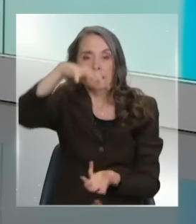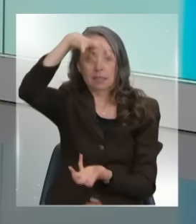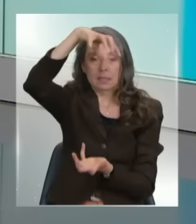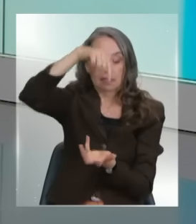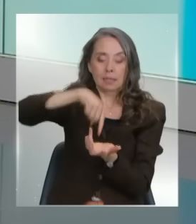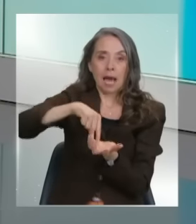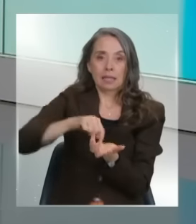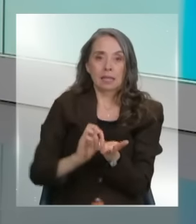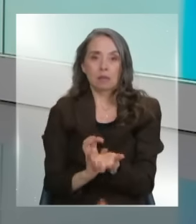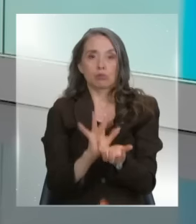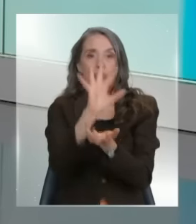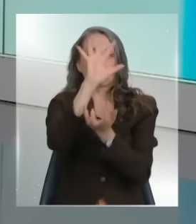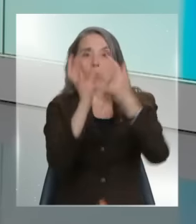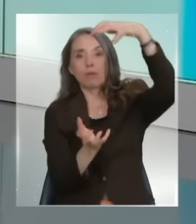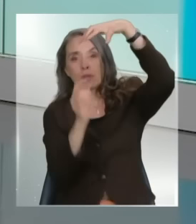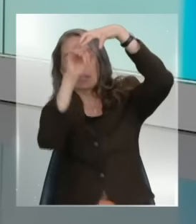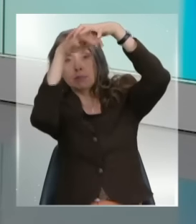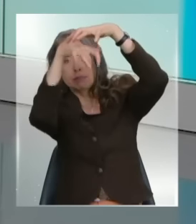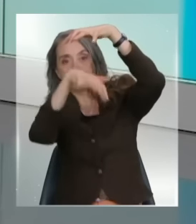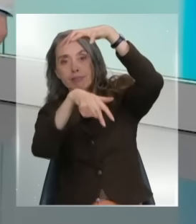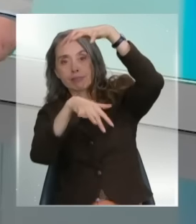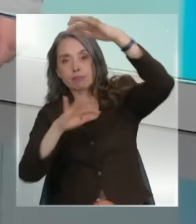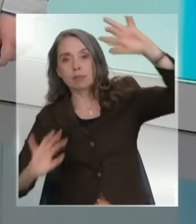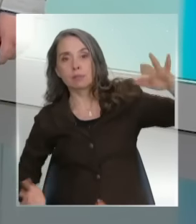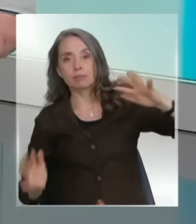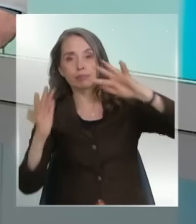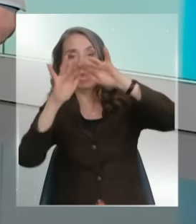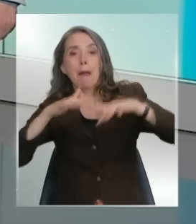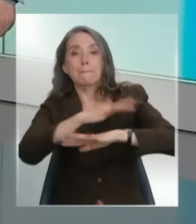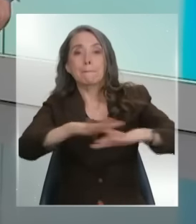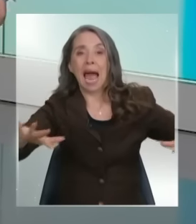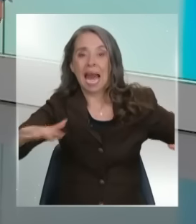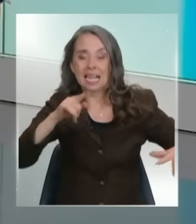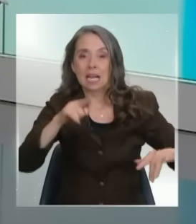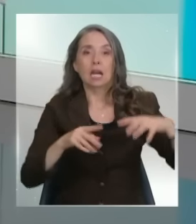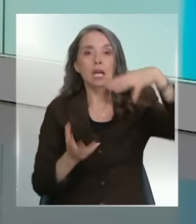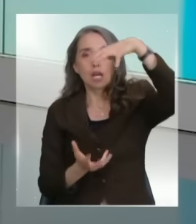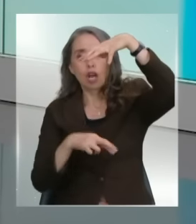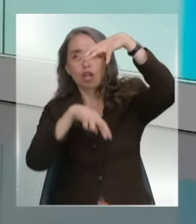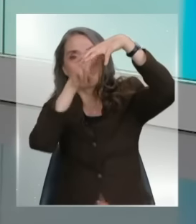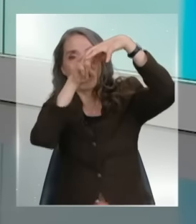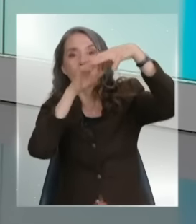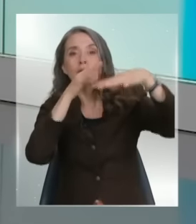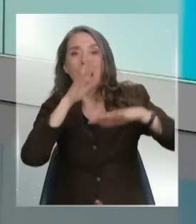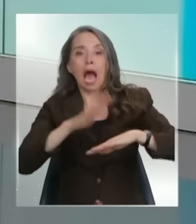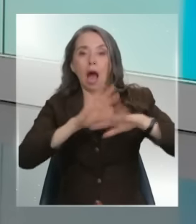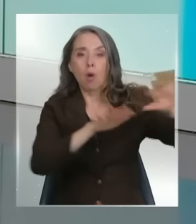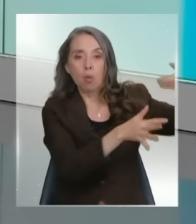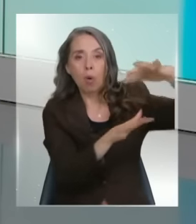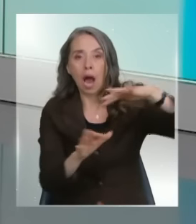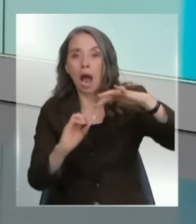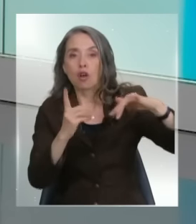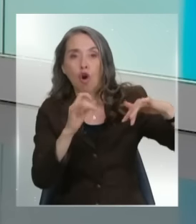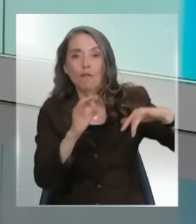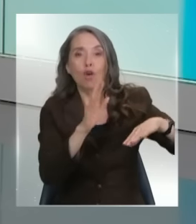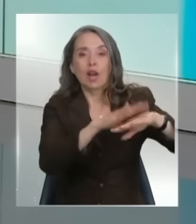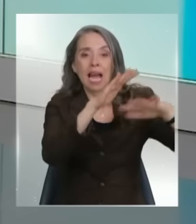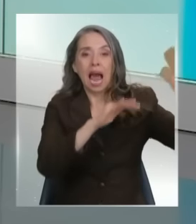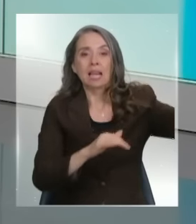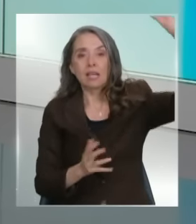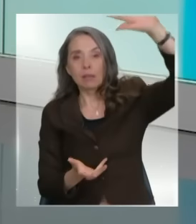y en el Ártico, en los polos. Por ejemplo, en el norte, las aguas cálidas de la corriente del Golfo llegan a